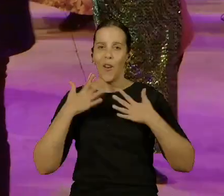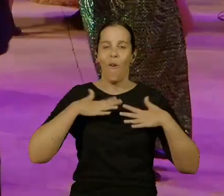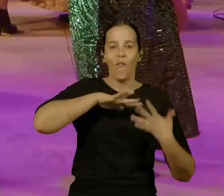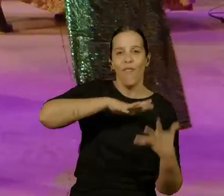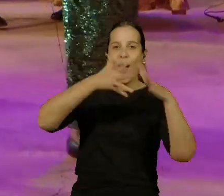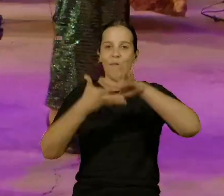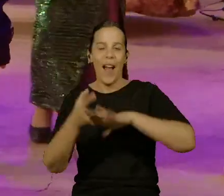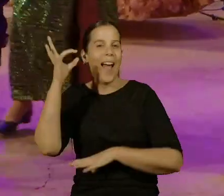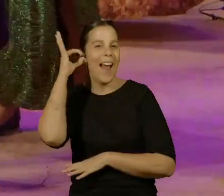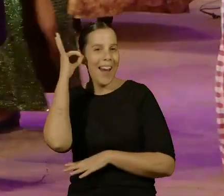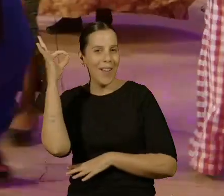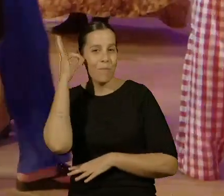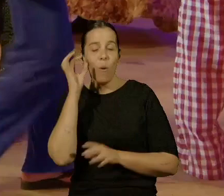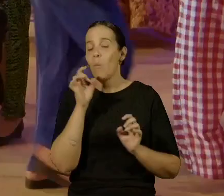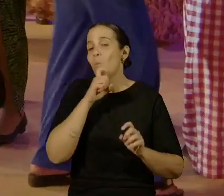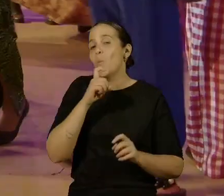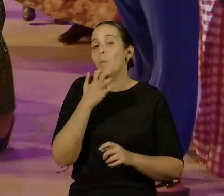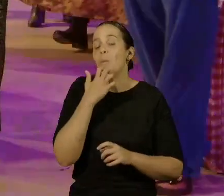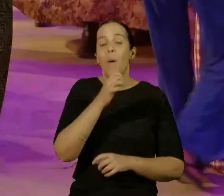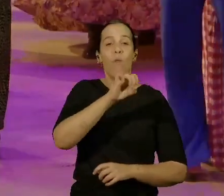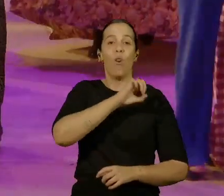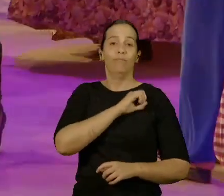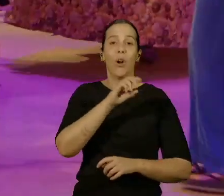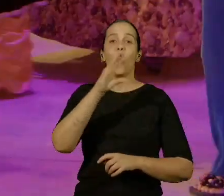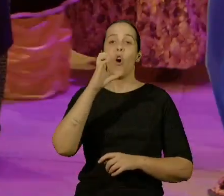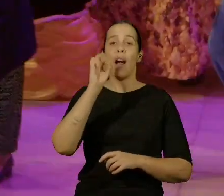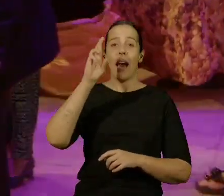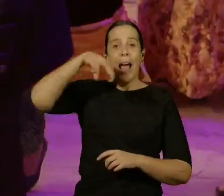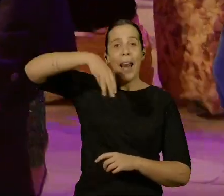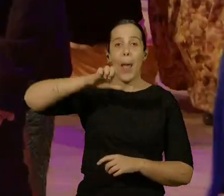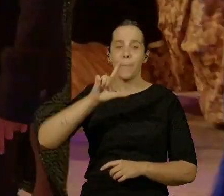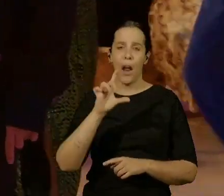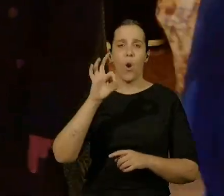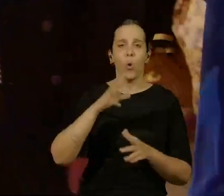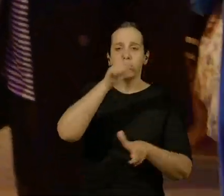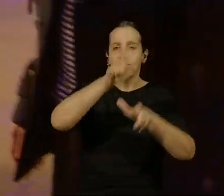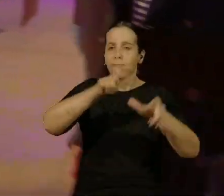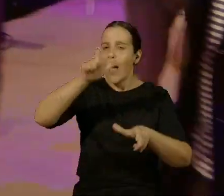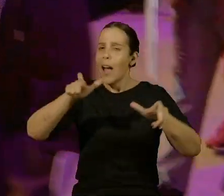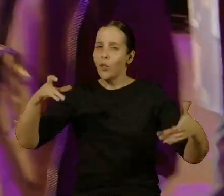Don Carmelo, Carmen, Lisa e Irene, soltando siempre los